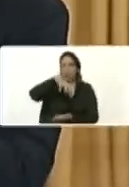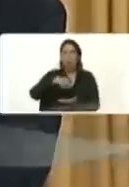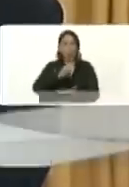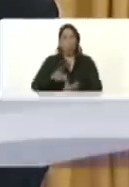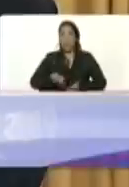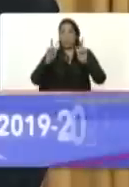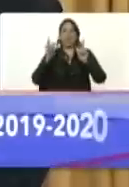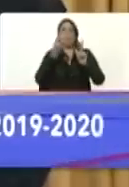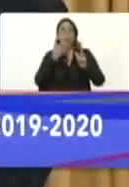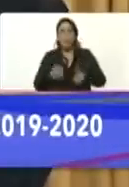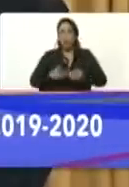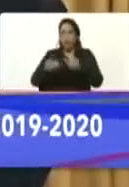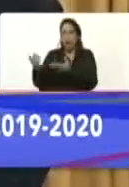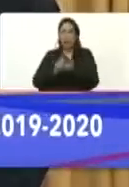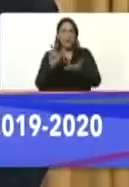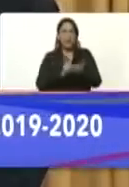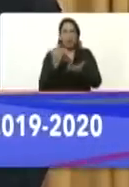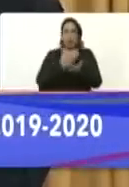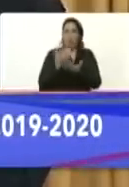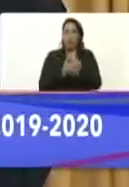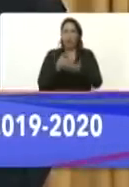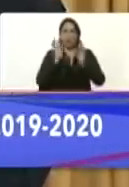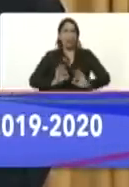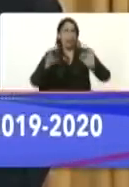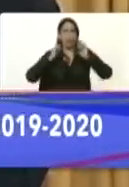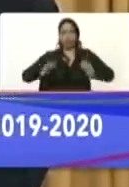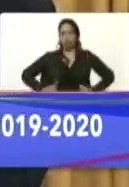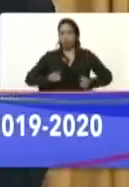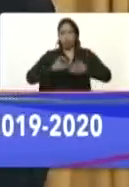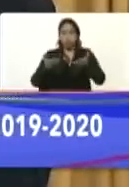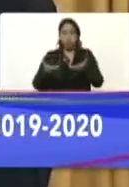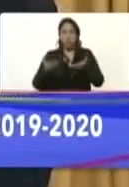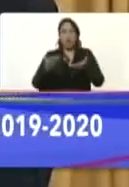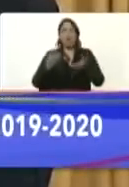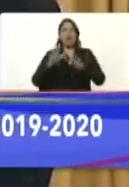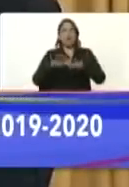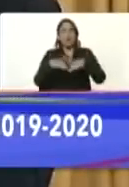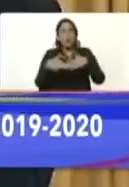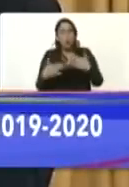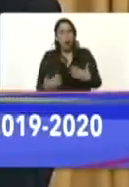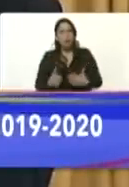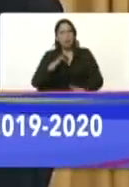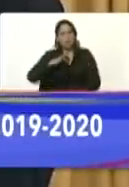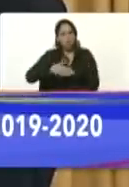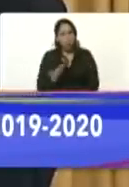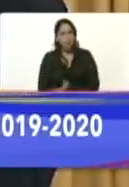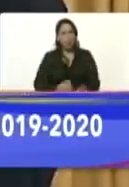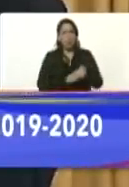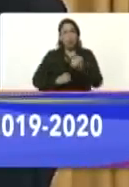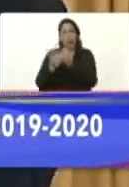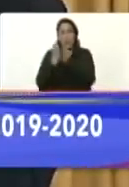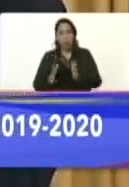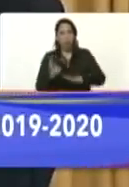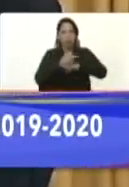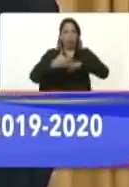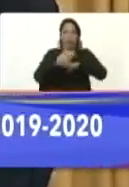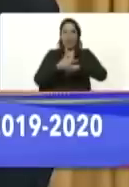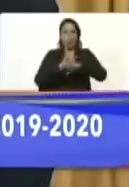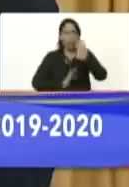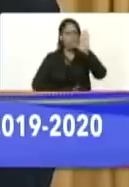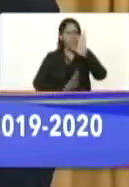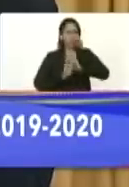los libros que no llegaran los cuadernos que no llegan a los bolsos escolares y desde que usted ha podido apoyar estas escuelas pues a lo que han hecho es incrementar